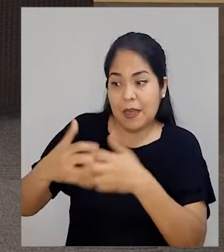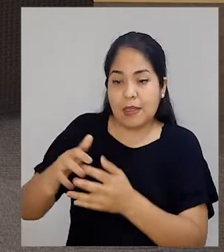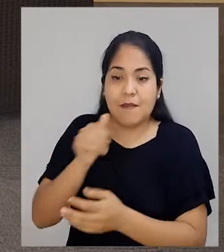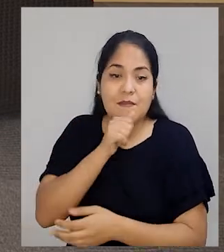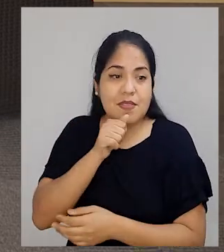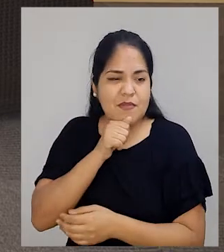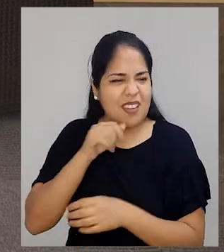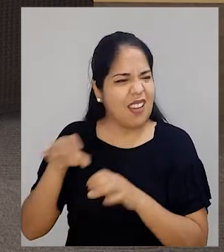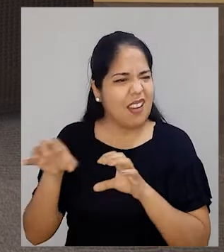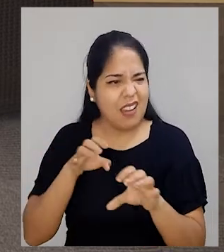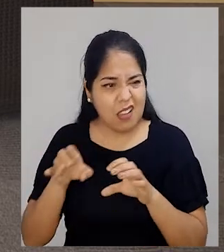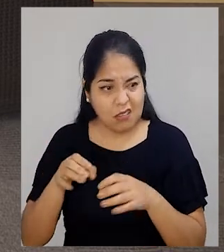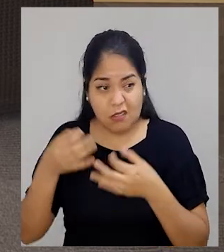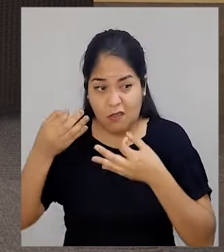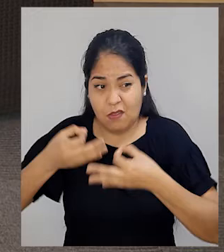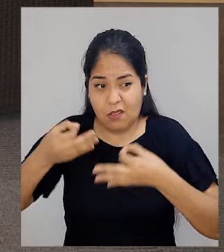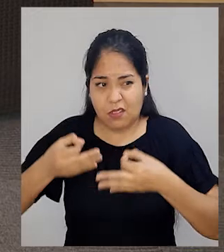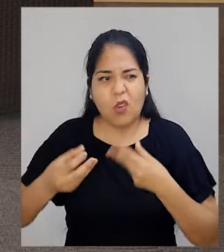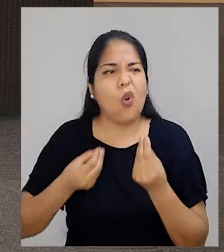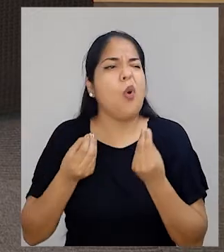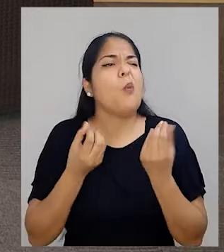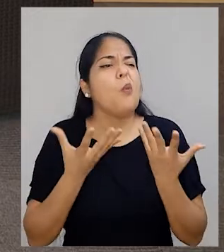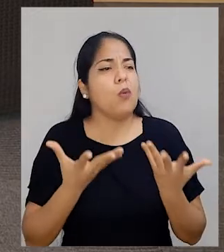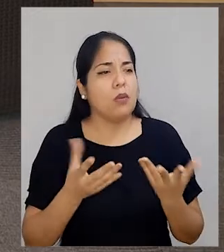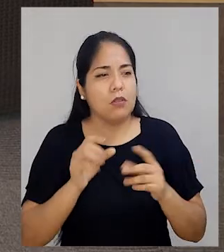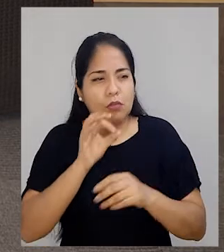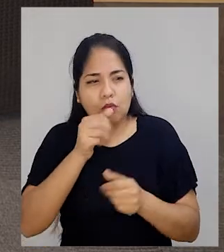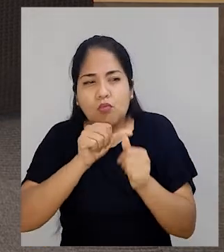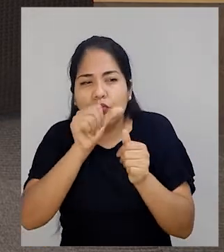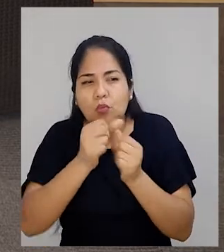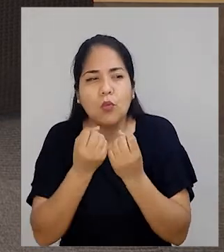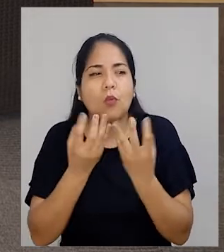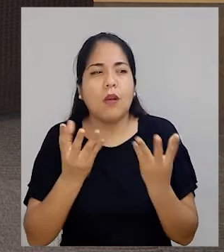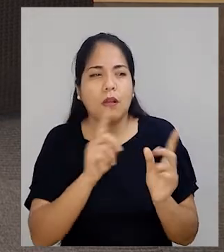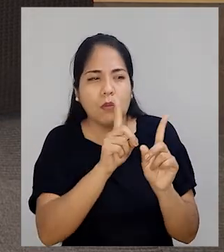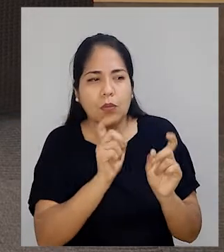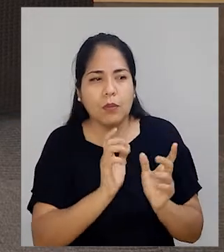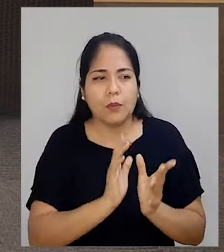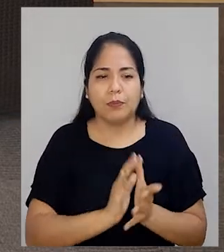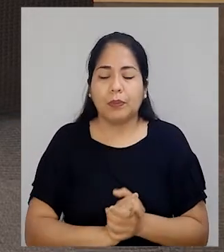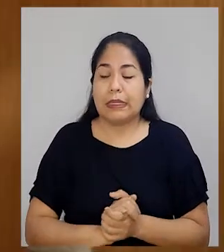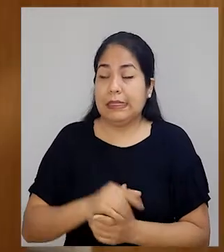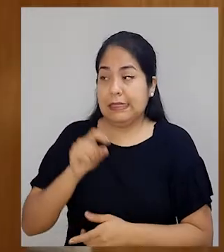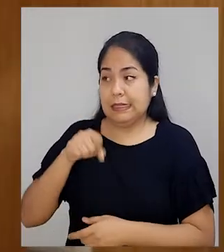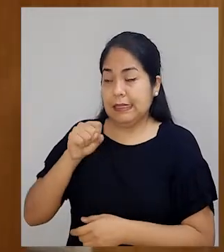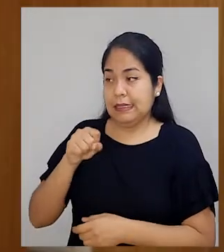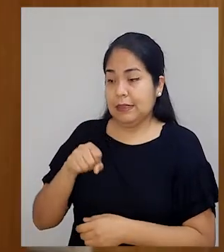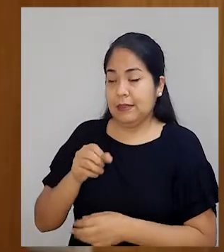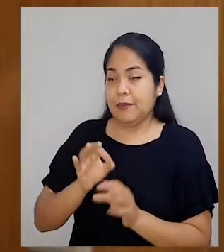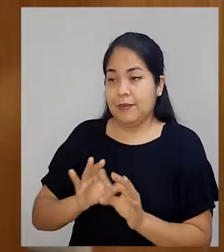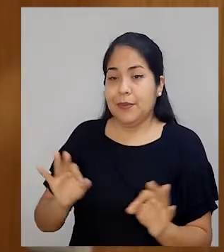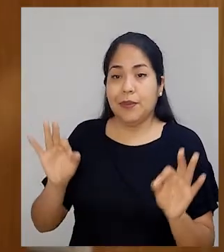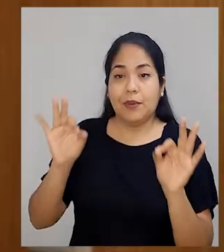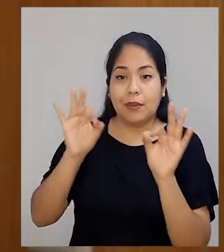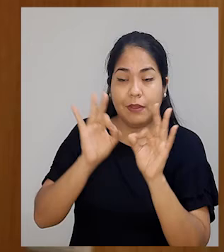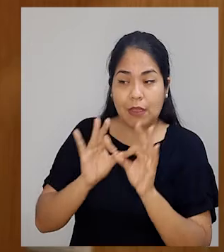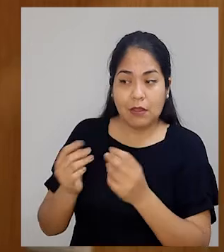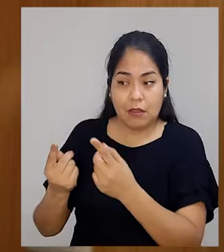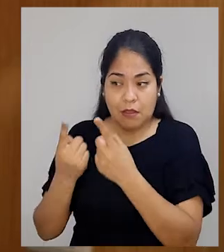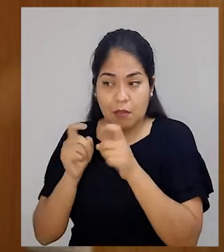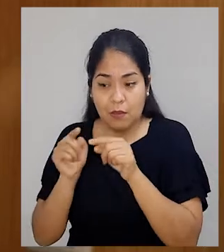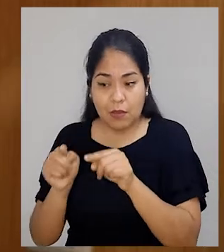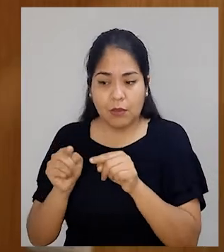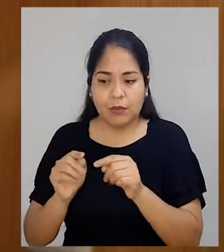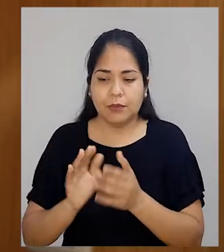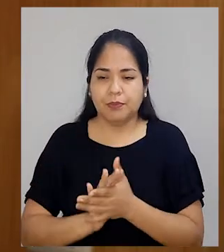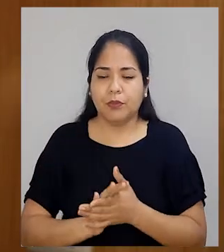desempeñando la empresa privada en cuanto a cumplir la cuota laboral, ¿cómo estamos en cifras? Correcto. Es importante la